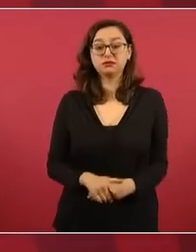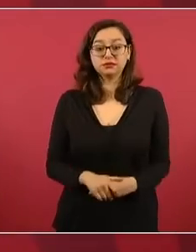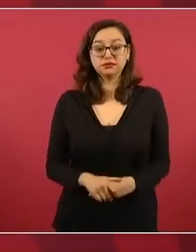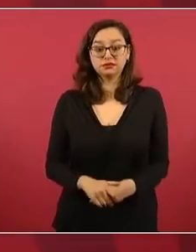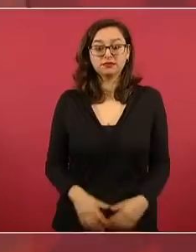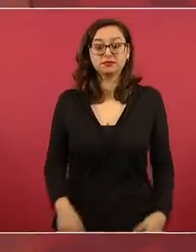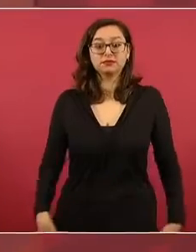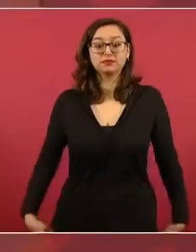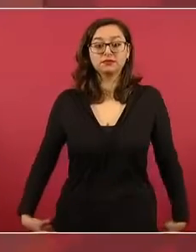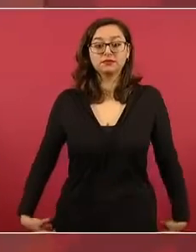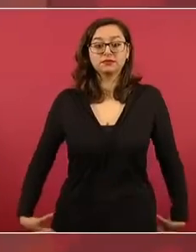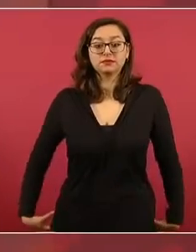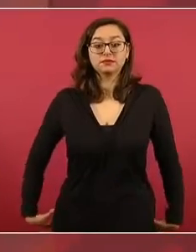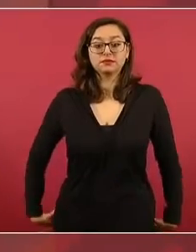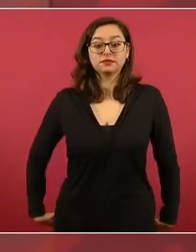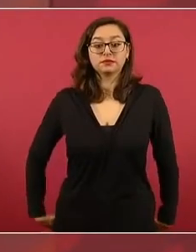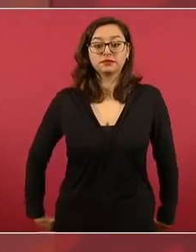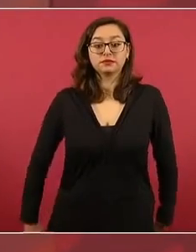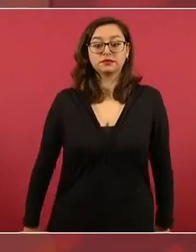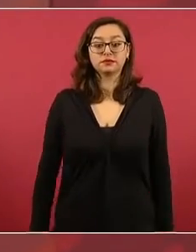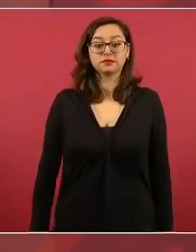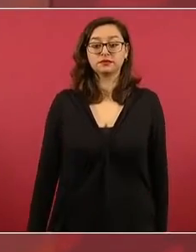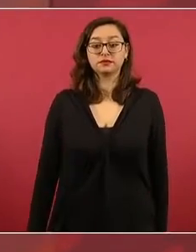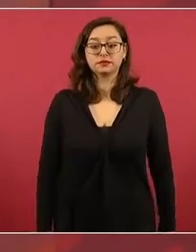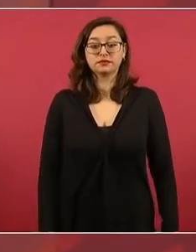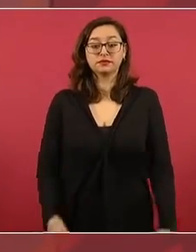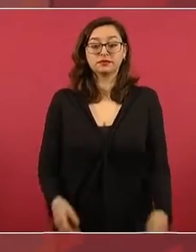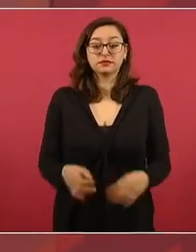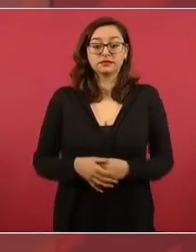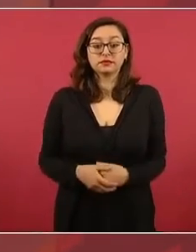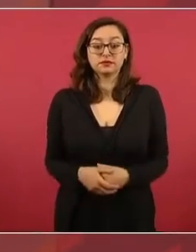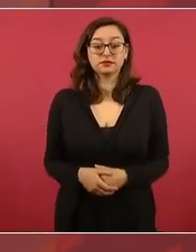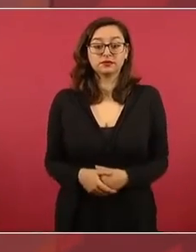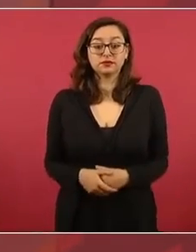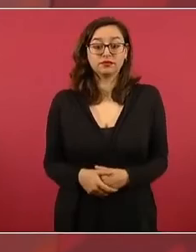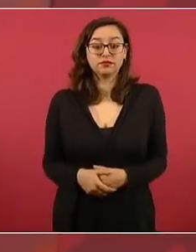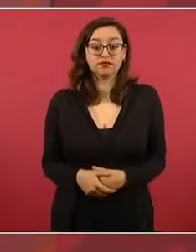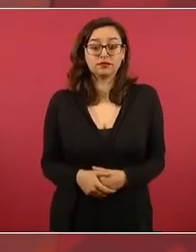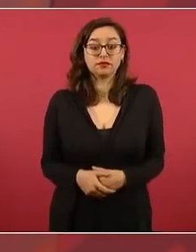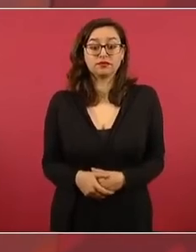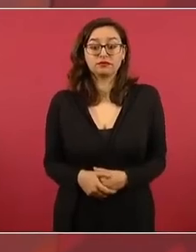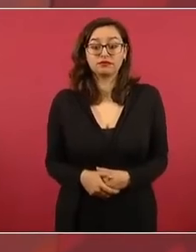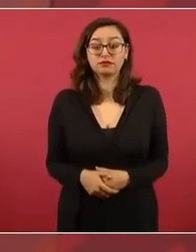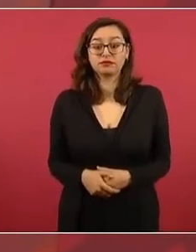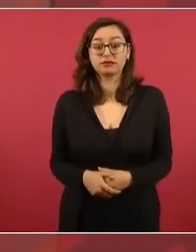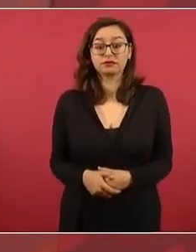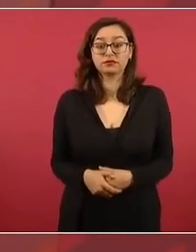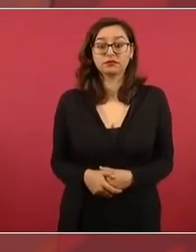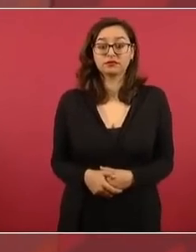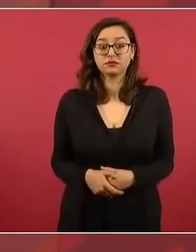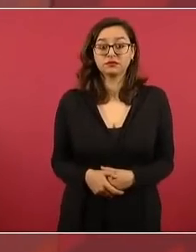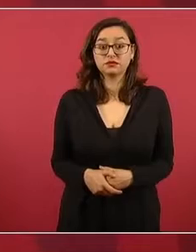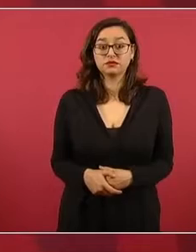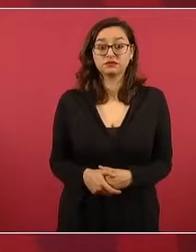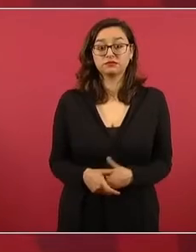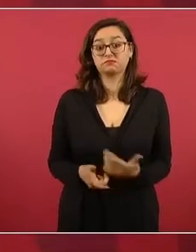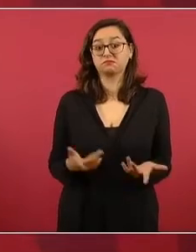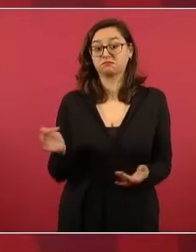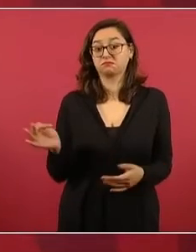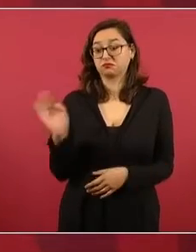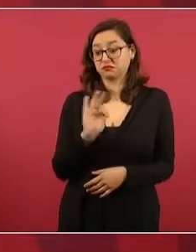porque posiblemente algún familiar, ¿no?, salió de Cuba